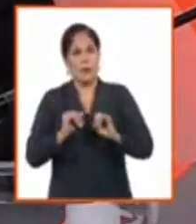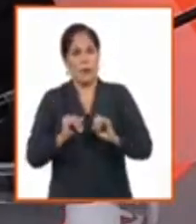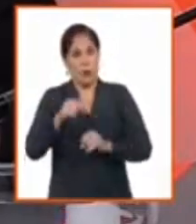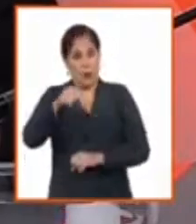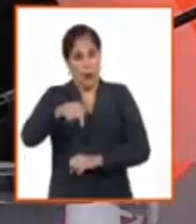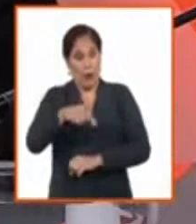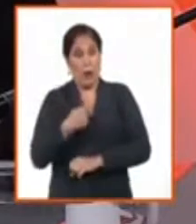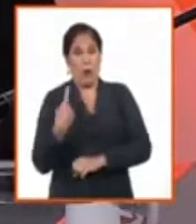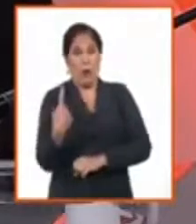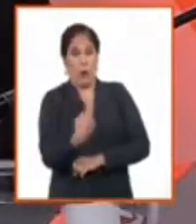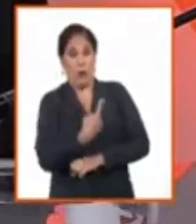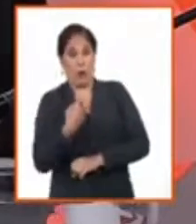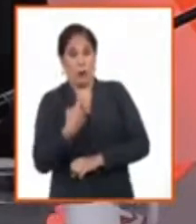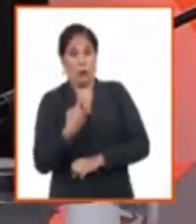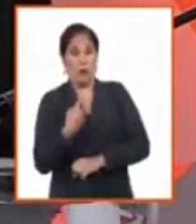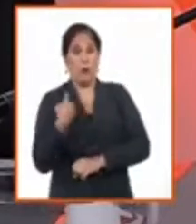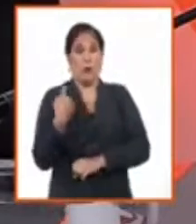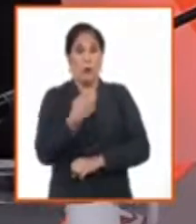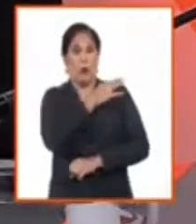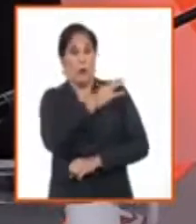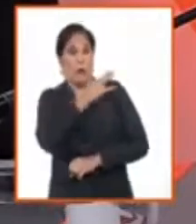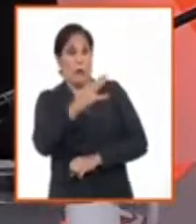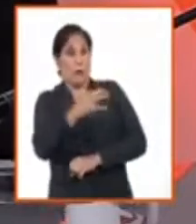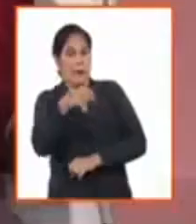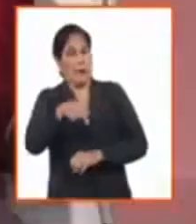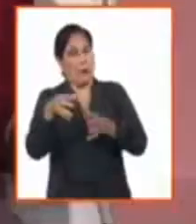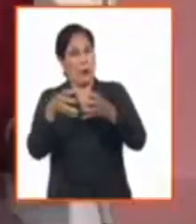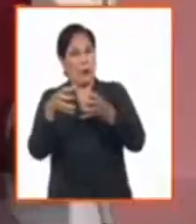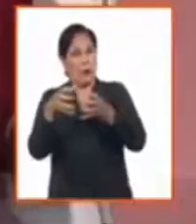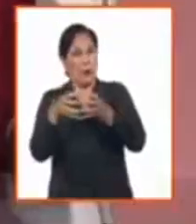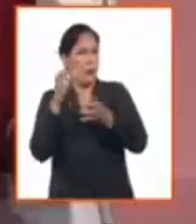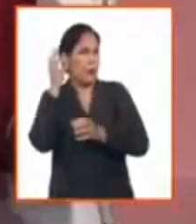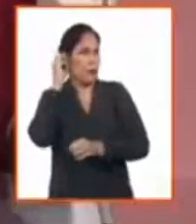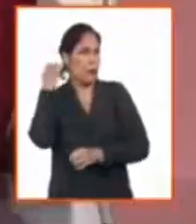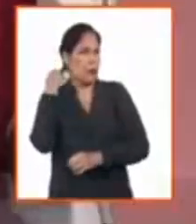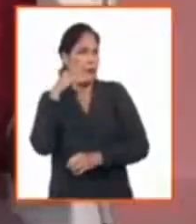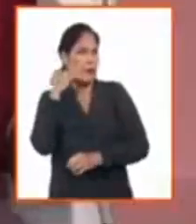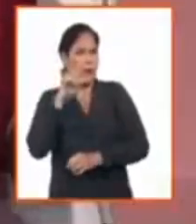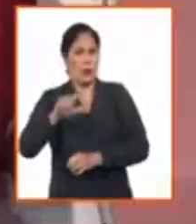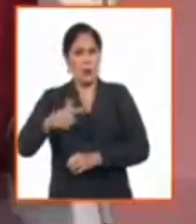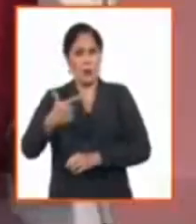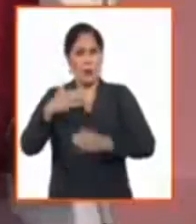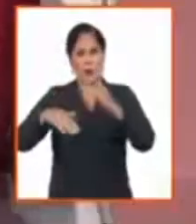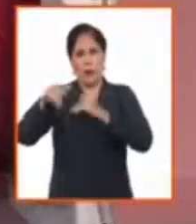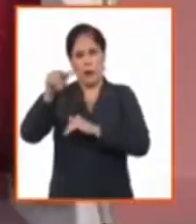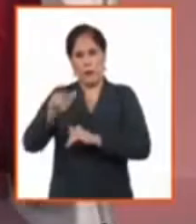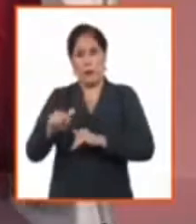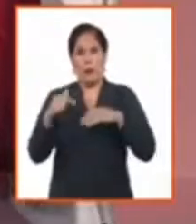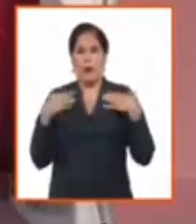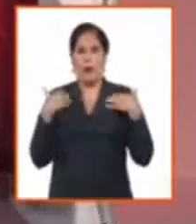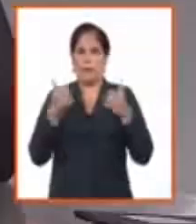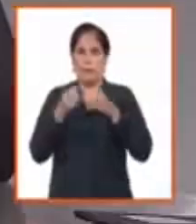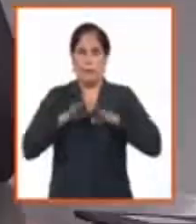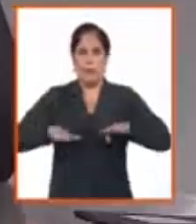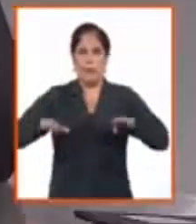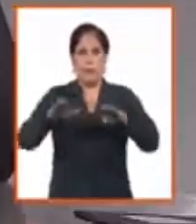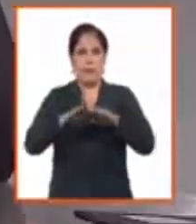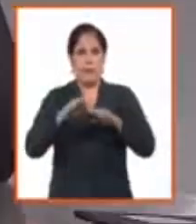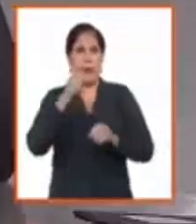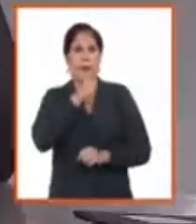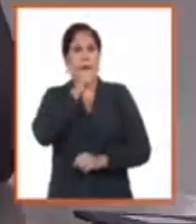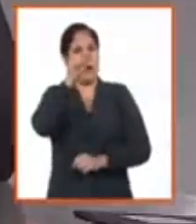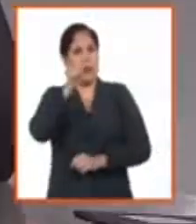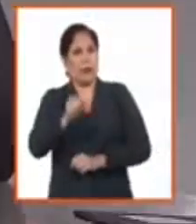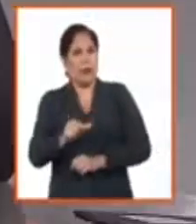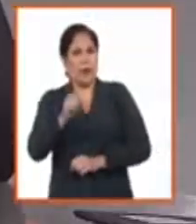de compartir con mis compañeros de equipo arleen rodríguez derivet directora de nuestra mesa redonda y óliver zamora oria periodista